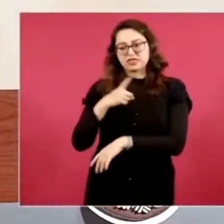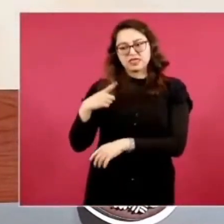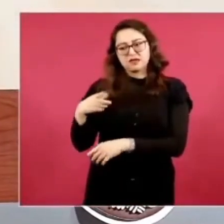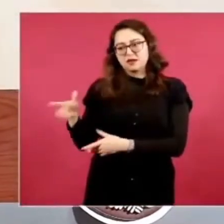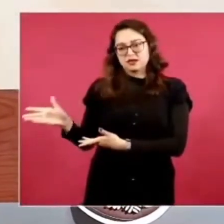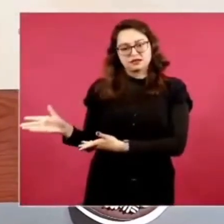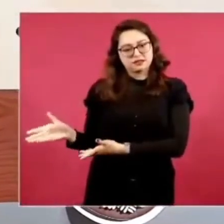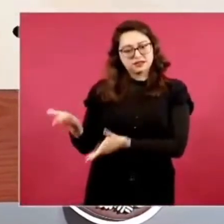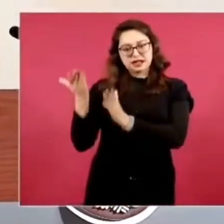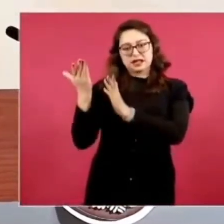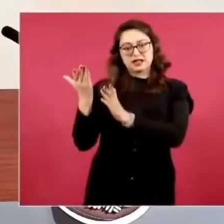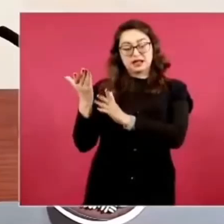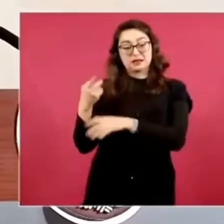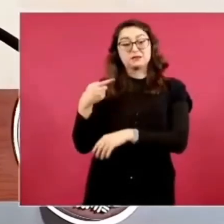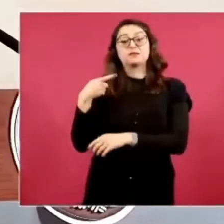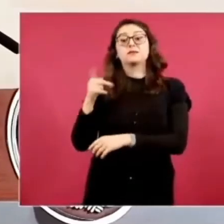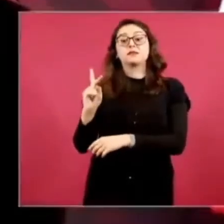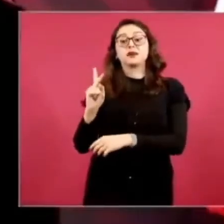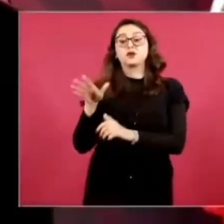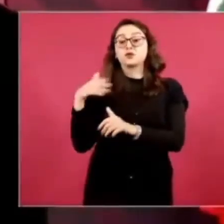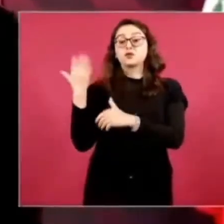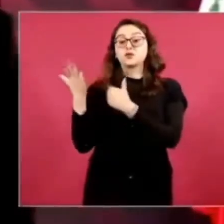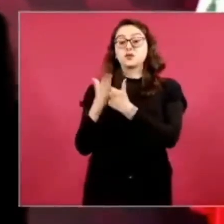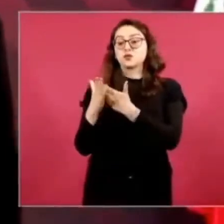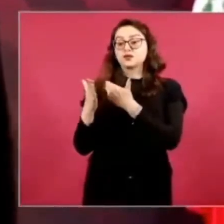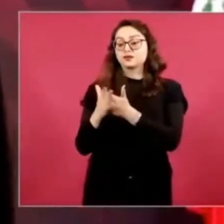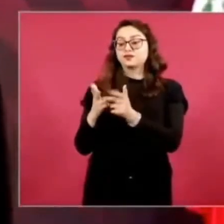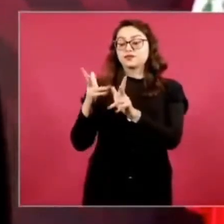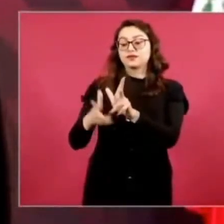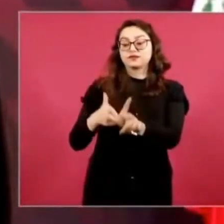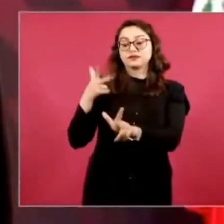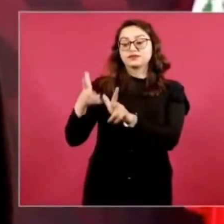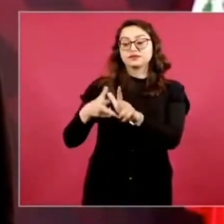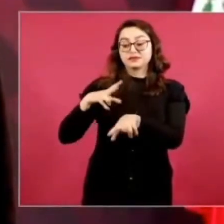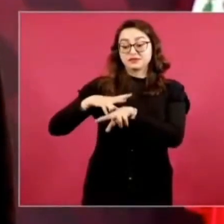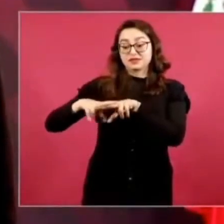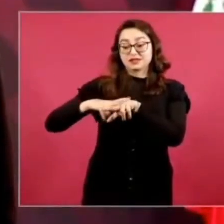construyendo la vía del tren de Estación Chontalpa